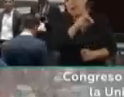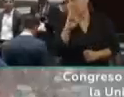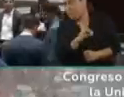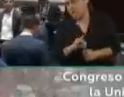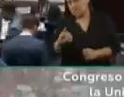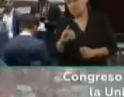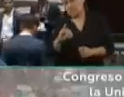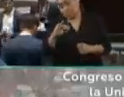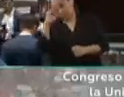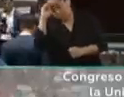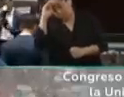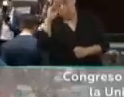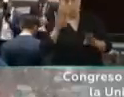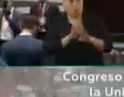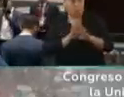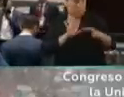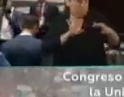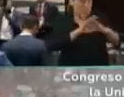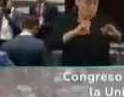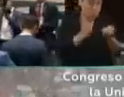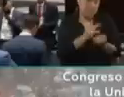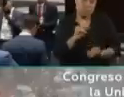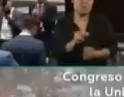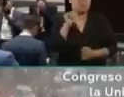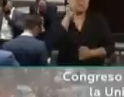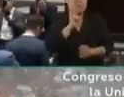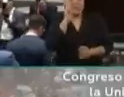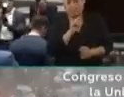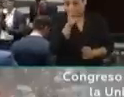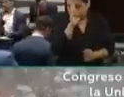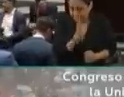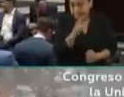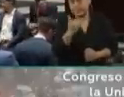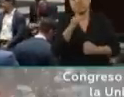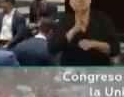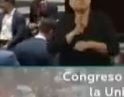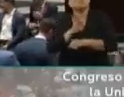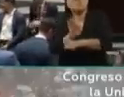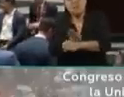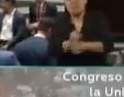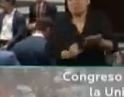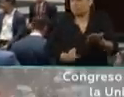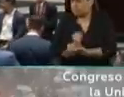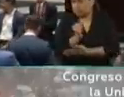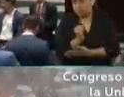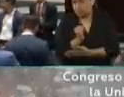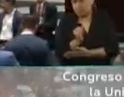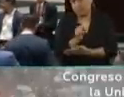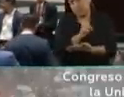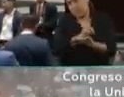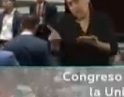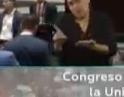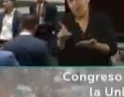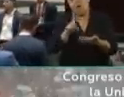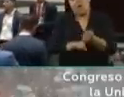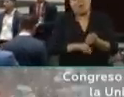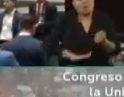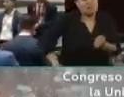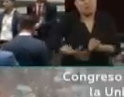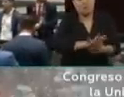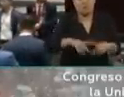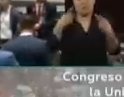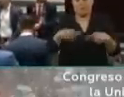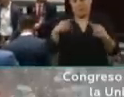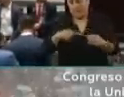en nuestra búsqueda del bien común y en el respeto y defensa irrestricta de los derechos de todas y todos